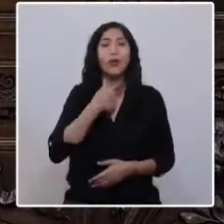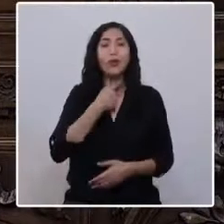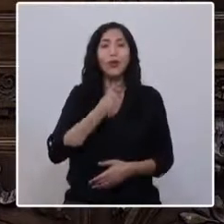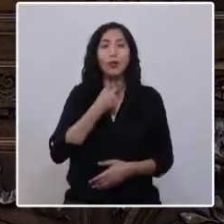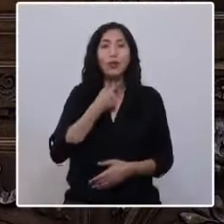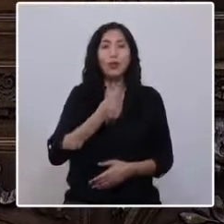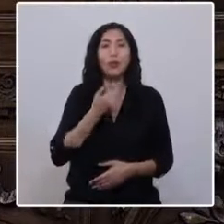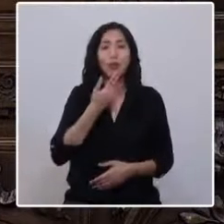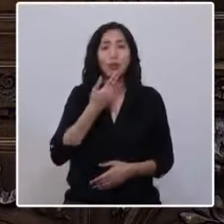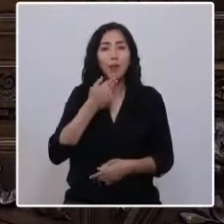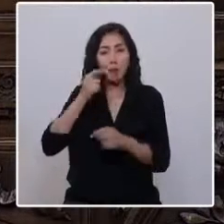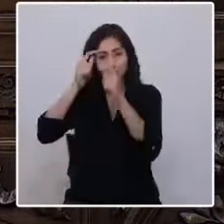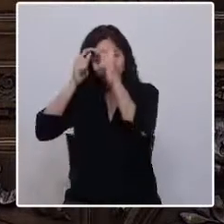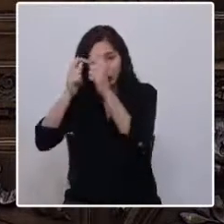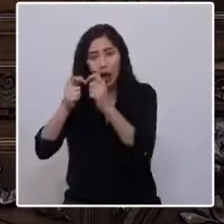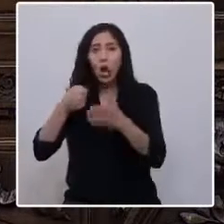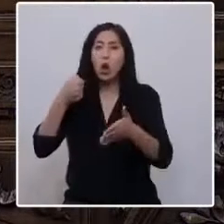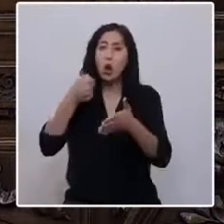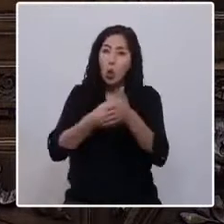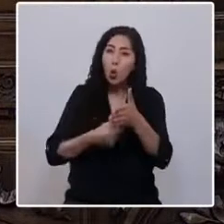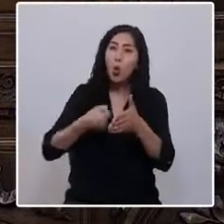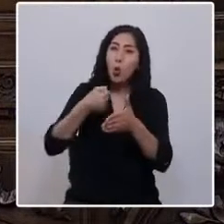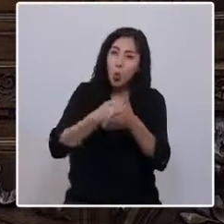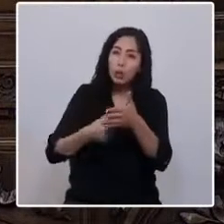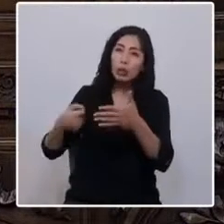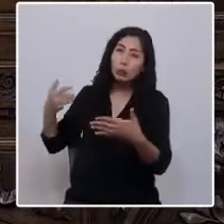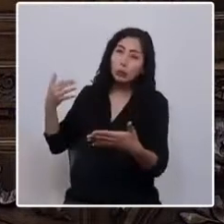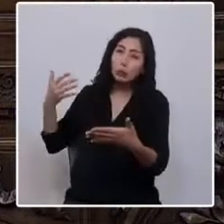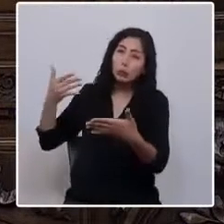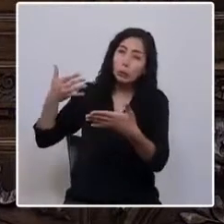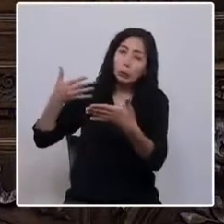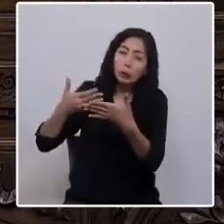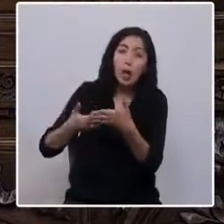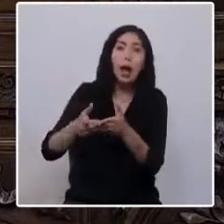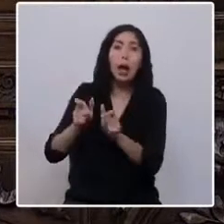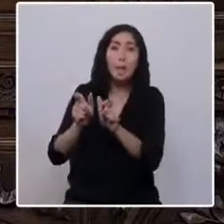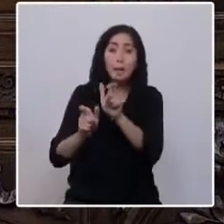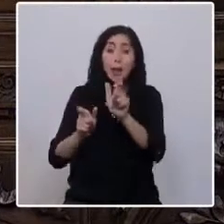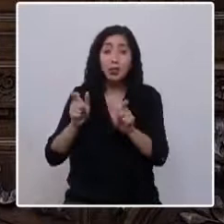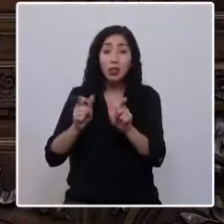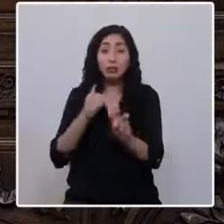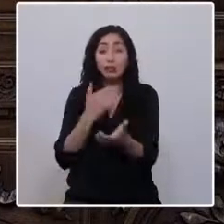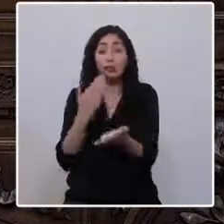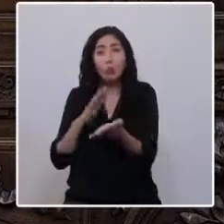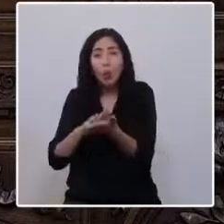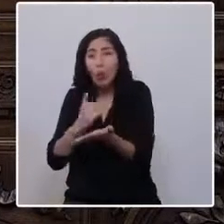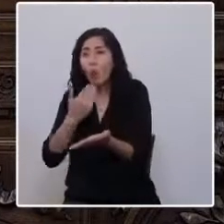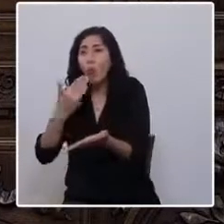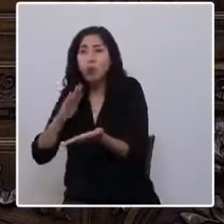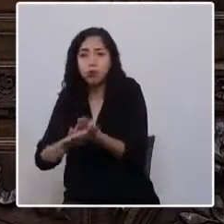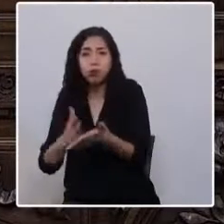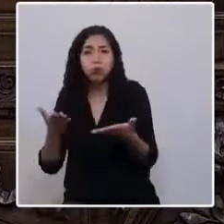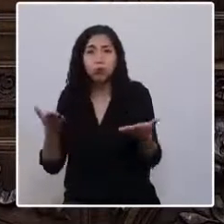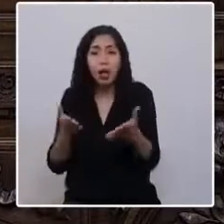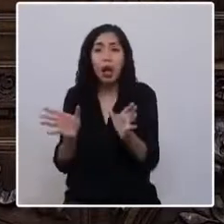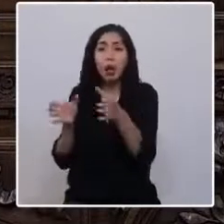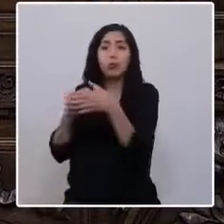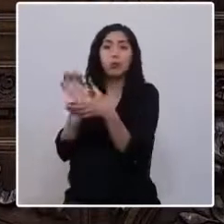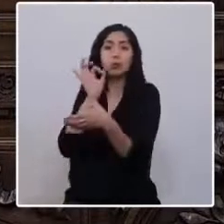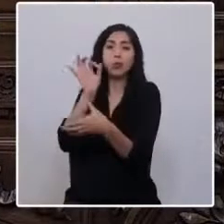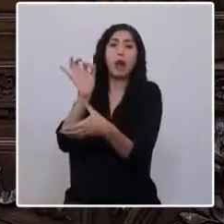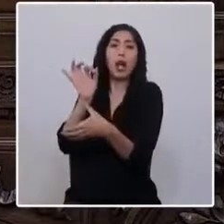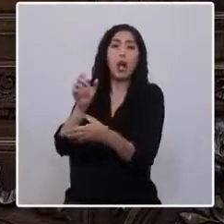también las luchas ancestrales de quienes han cargado sobre sus espaldas y han pagado con sus vidas los costos de una élite colonial,